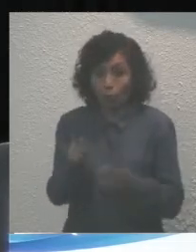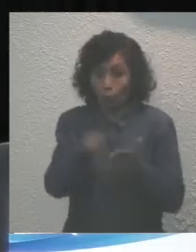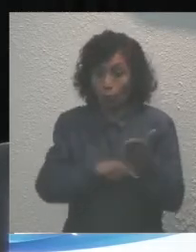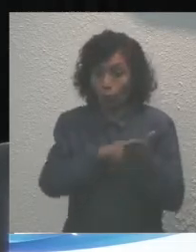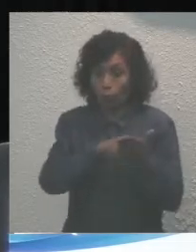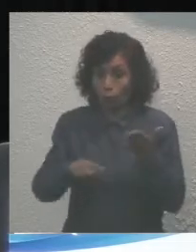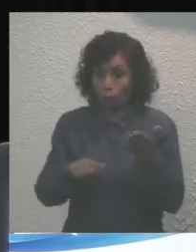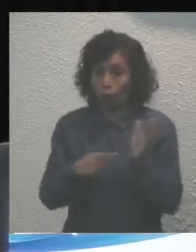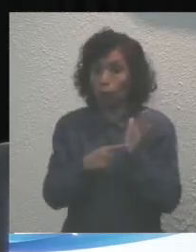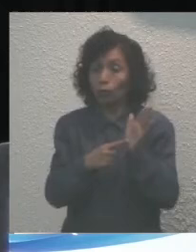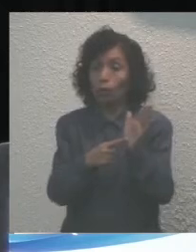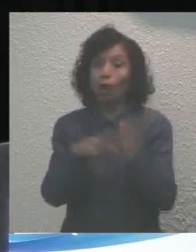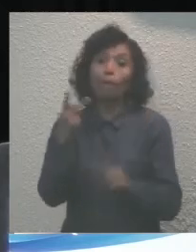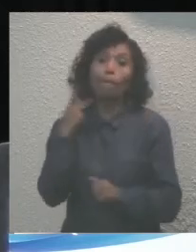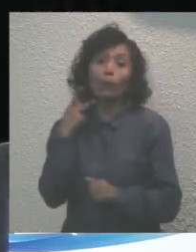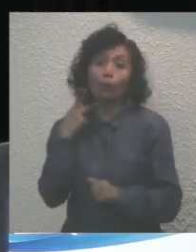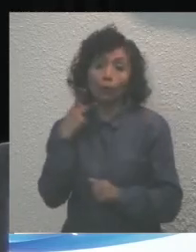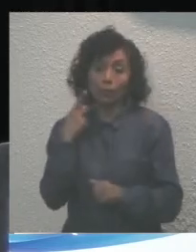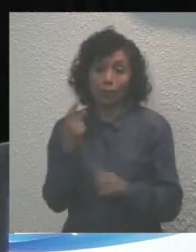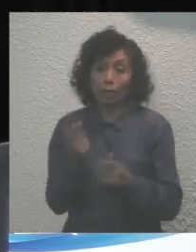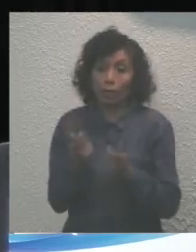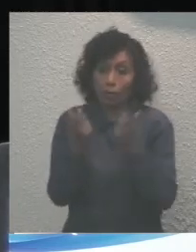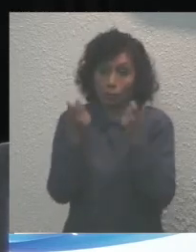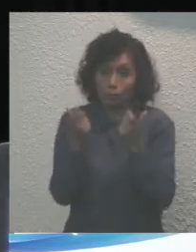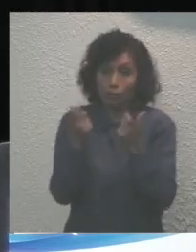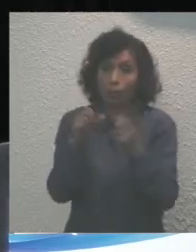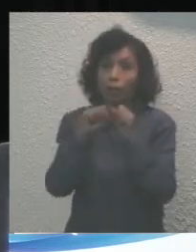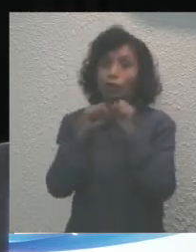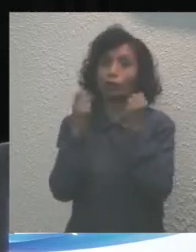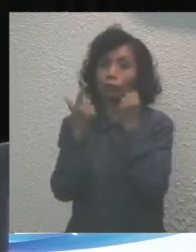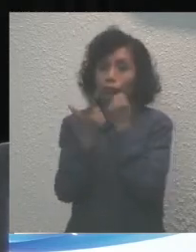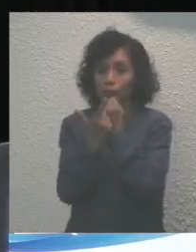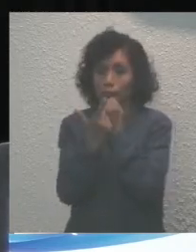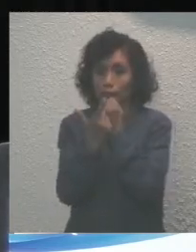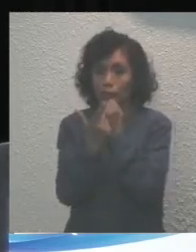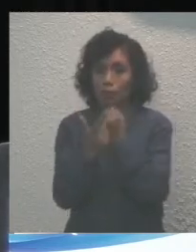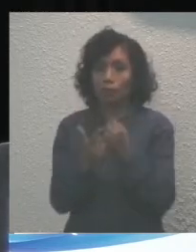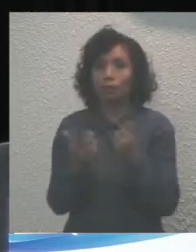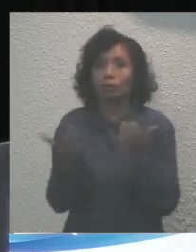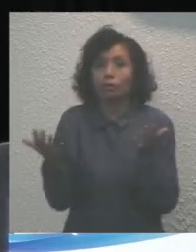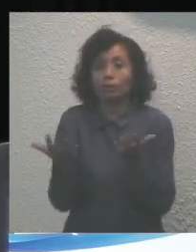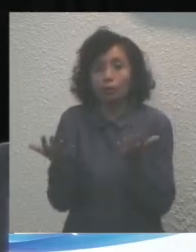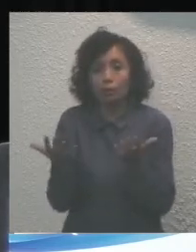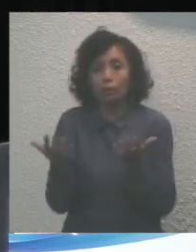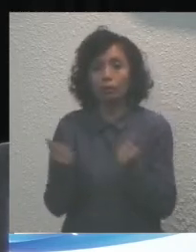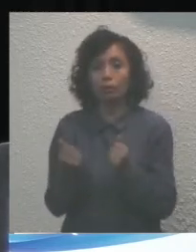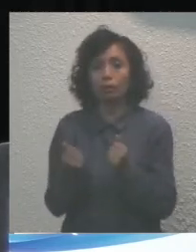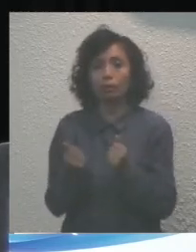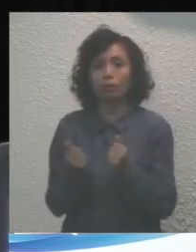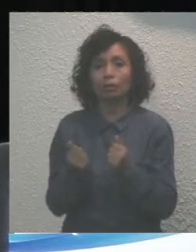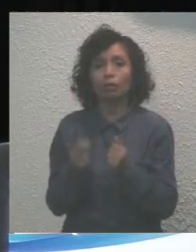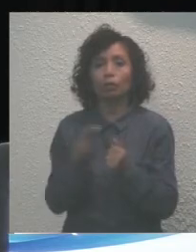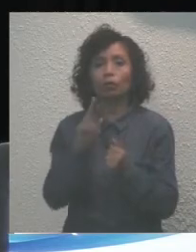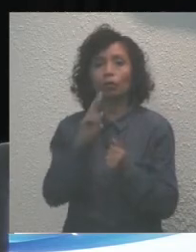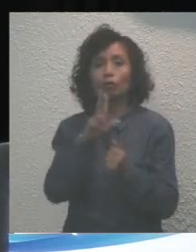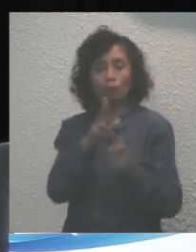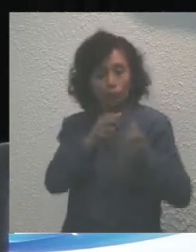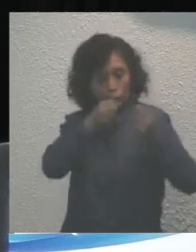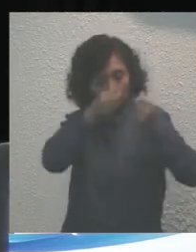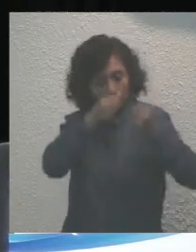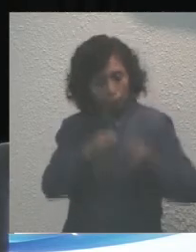de una política económica y social que haga posible una mejor seguridad